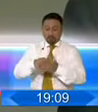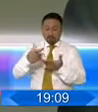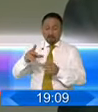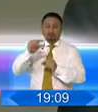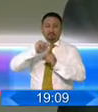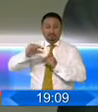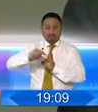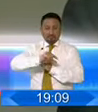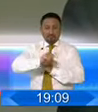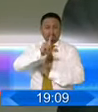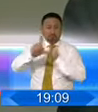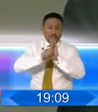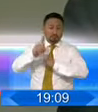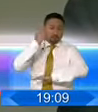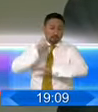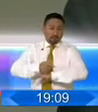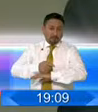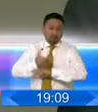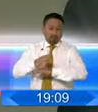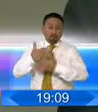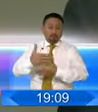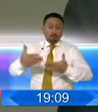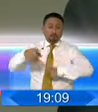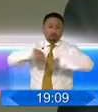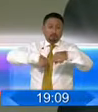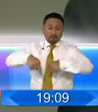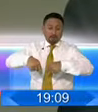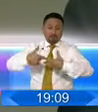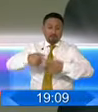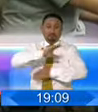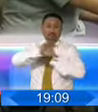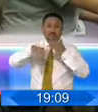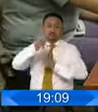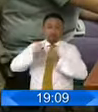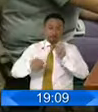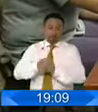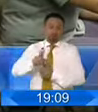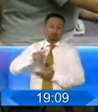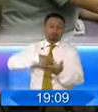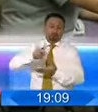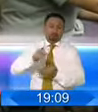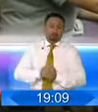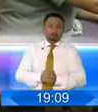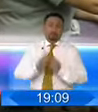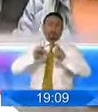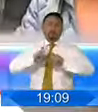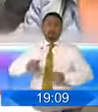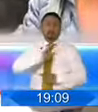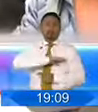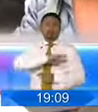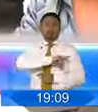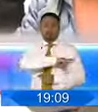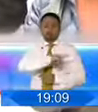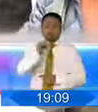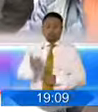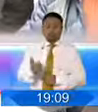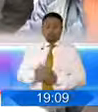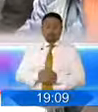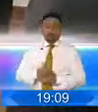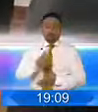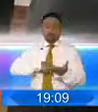que es lo que establece la ley, que las obras de vialidad se distribuyen para todos los ciudadanos. Sin embargo, el Cabildo estableció descuentos para quienes cancelen